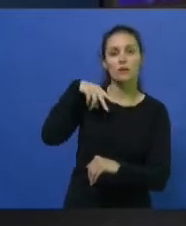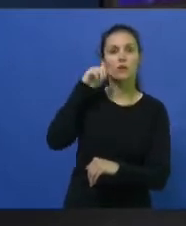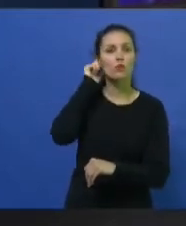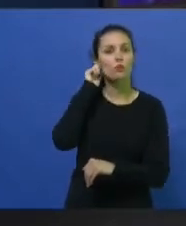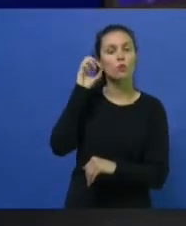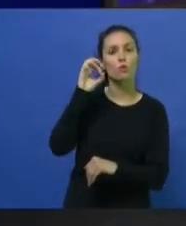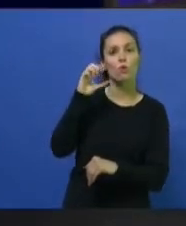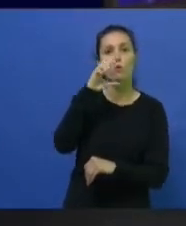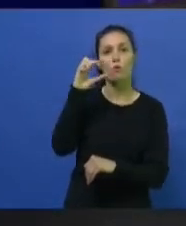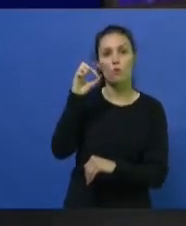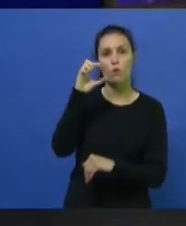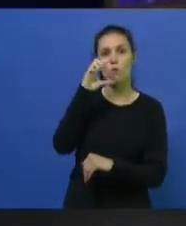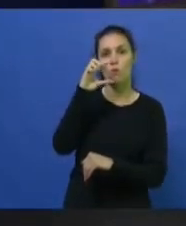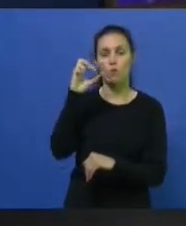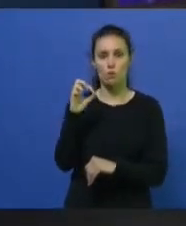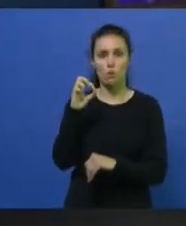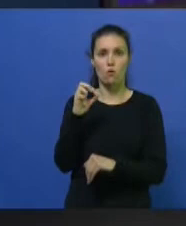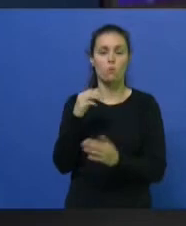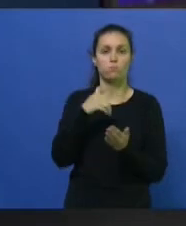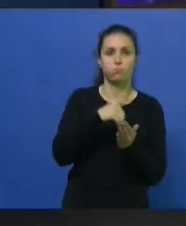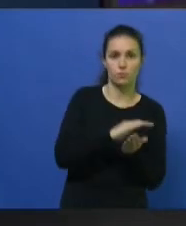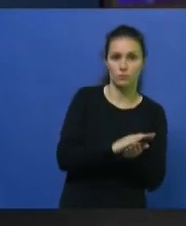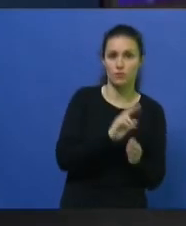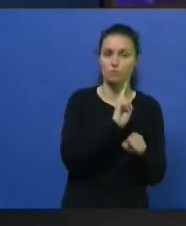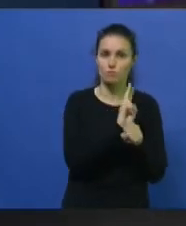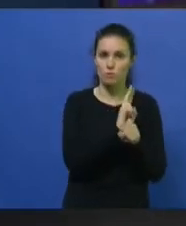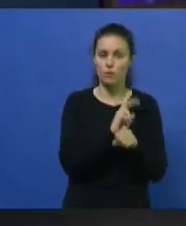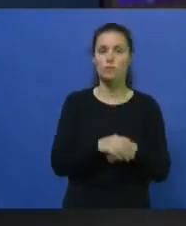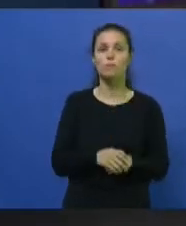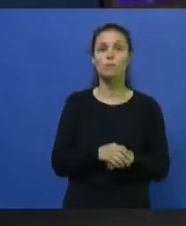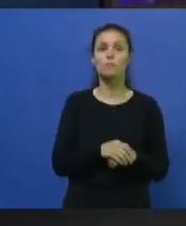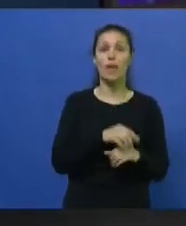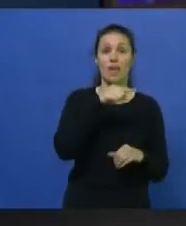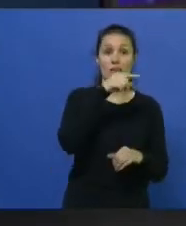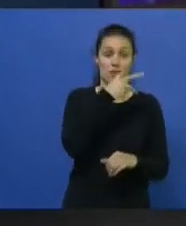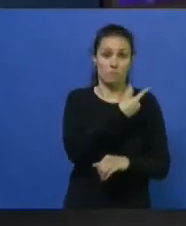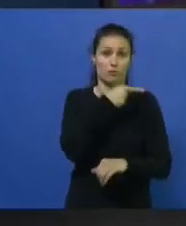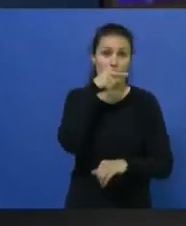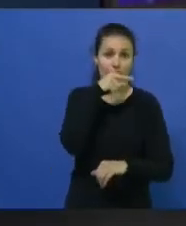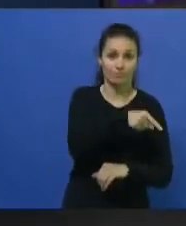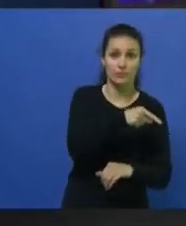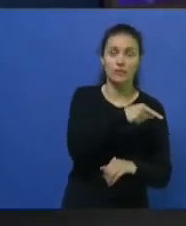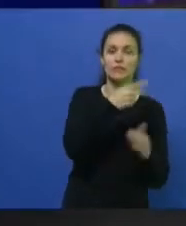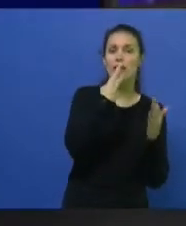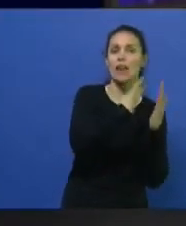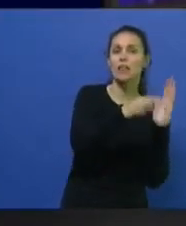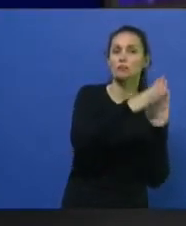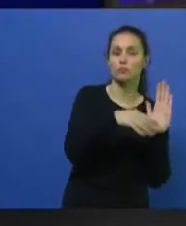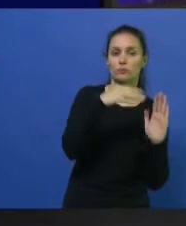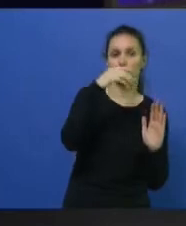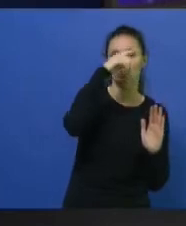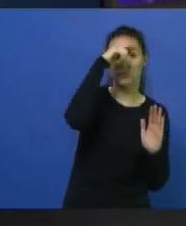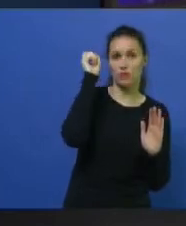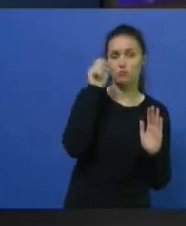la meningitis la misma está dentro del vacunatorio nacional uno entiende que interpreta que la crisis